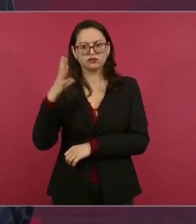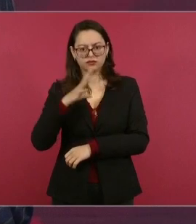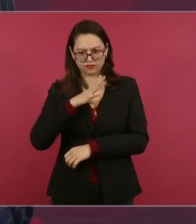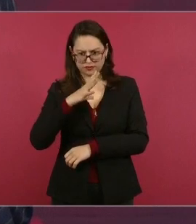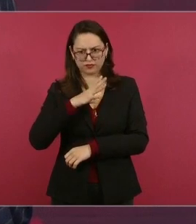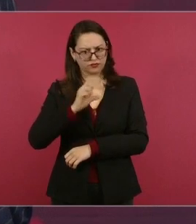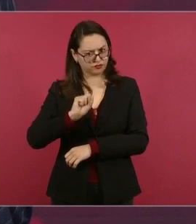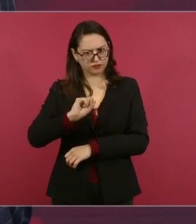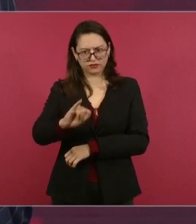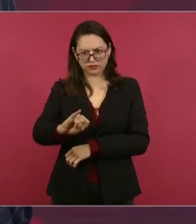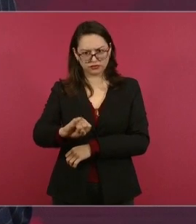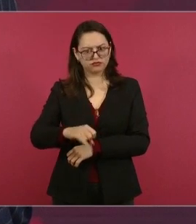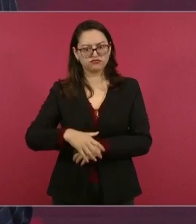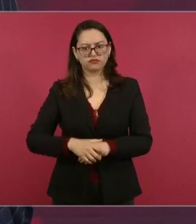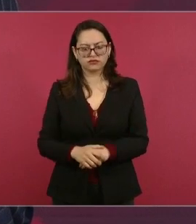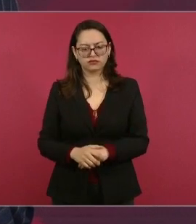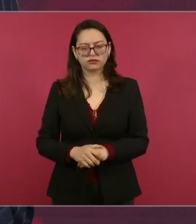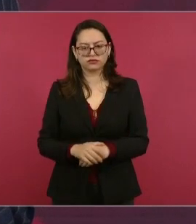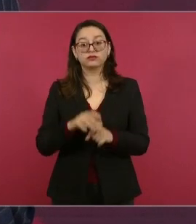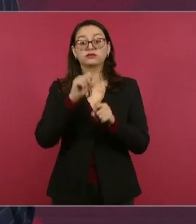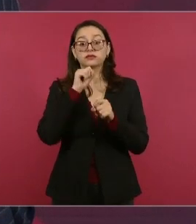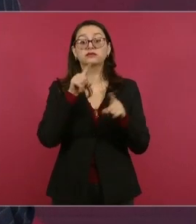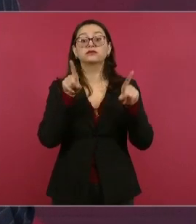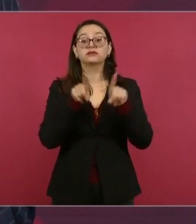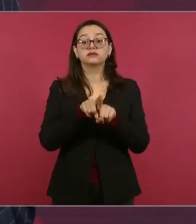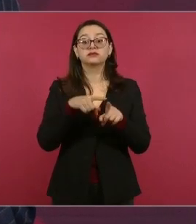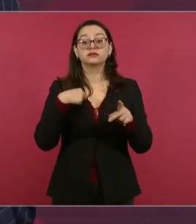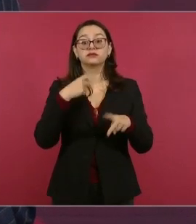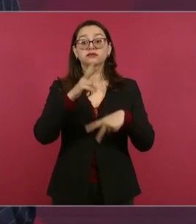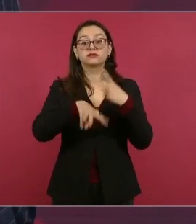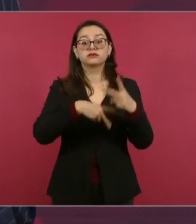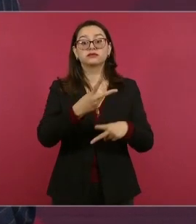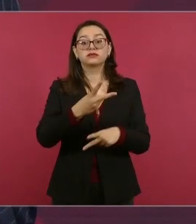evaluación del plan de justicia Yaqui.